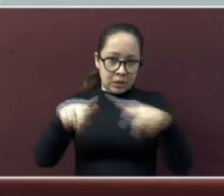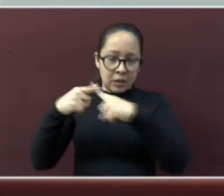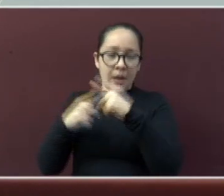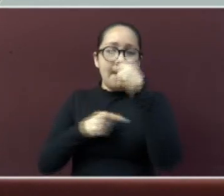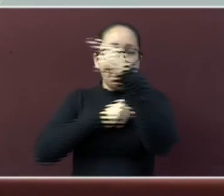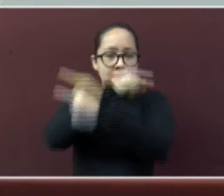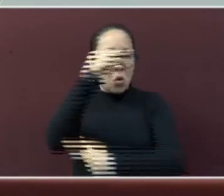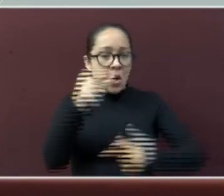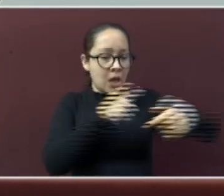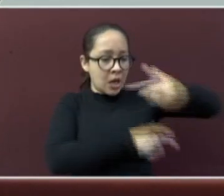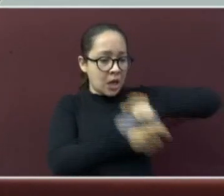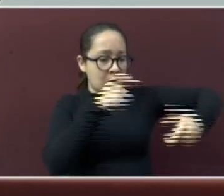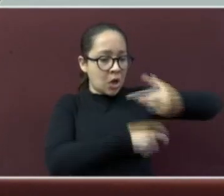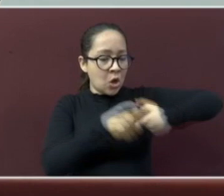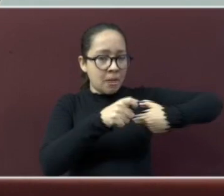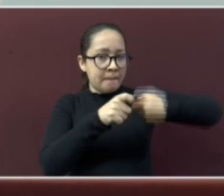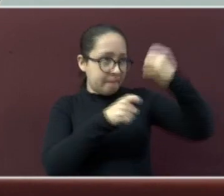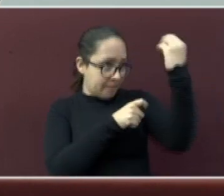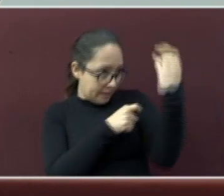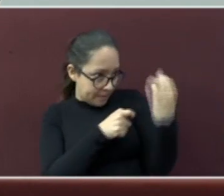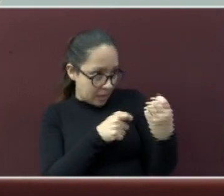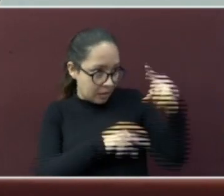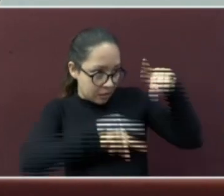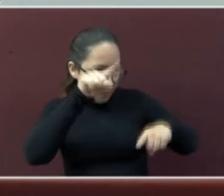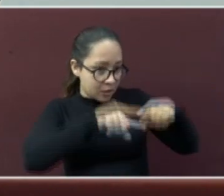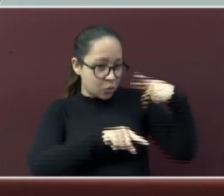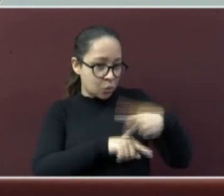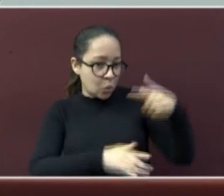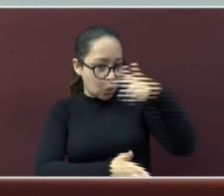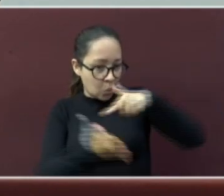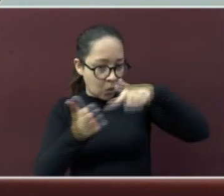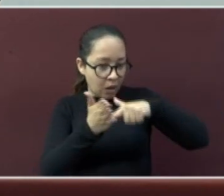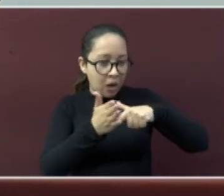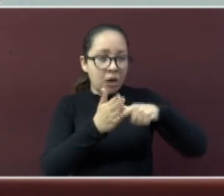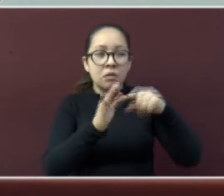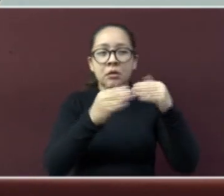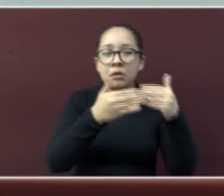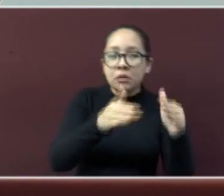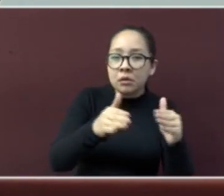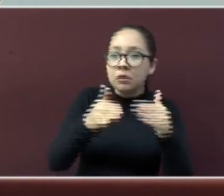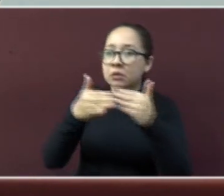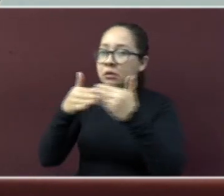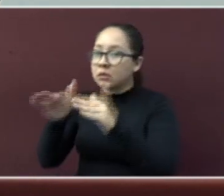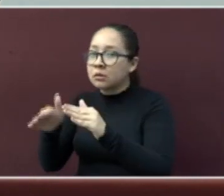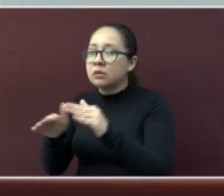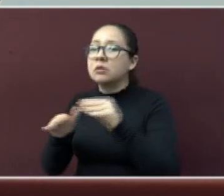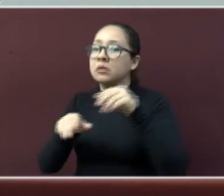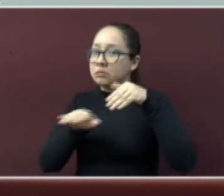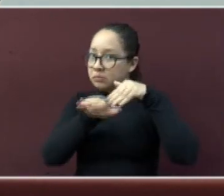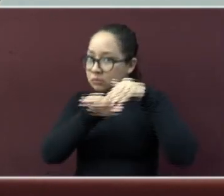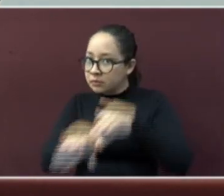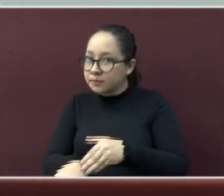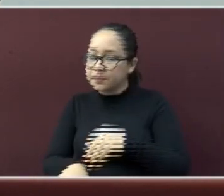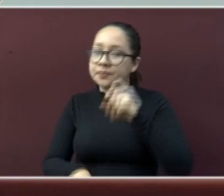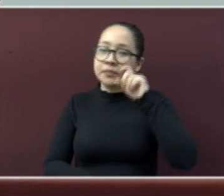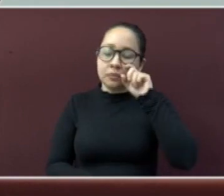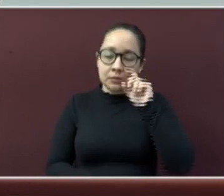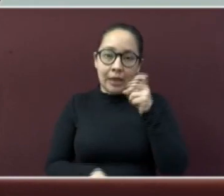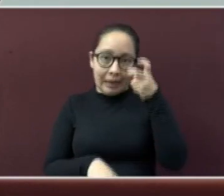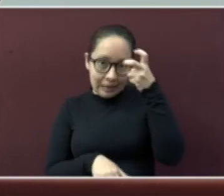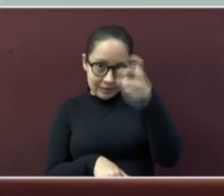de acuerdo con la semaforización de su localidad para que con eso se garantice que su